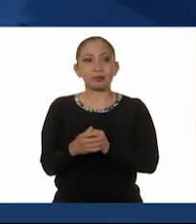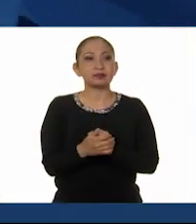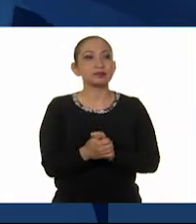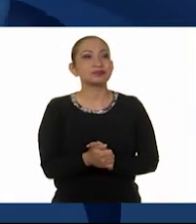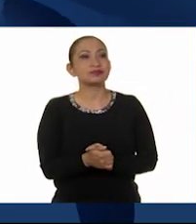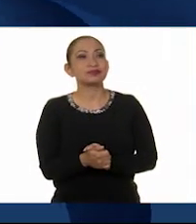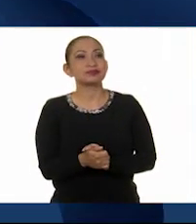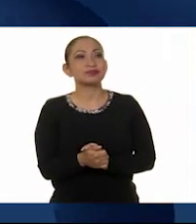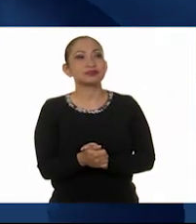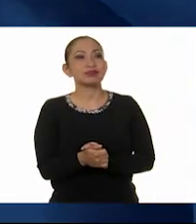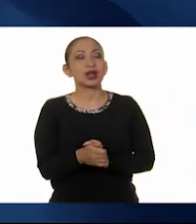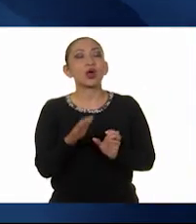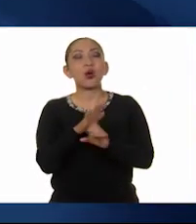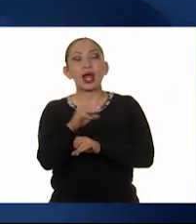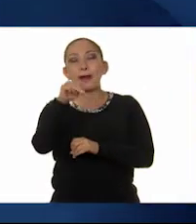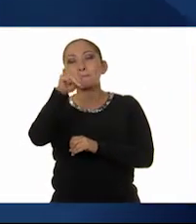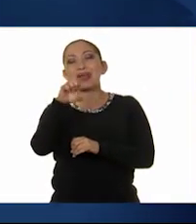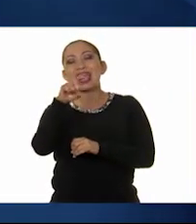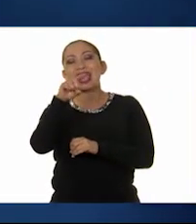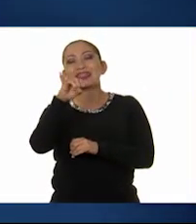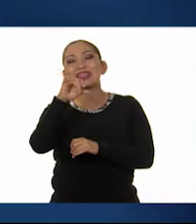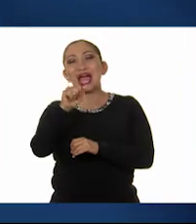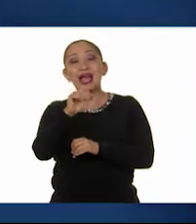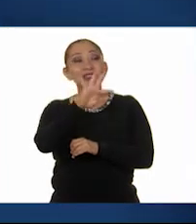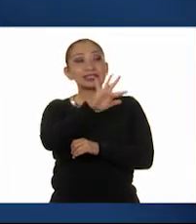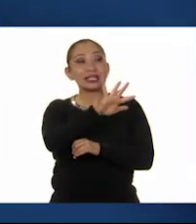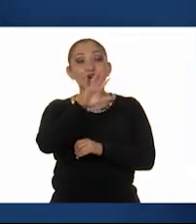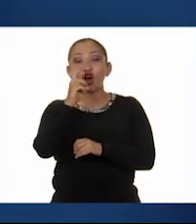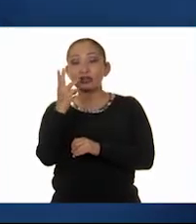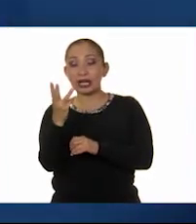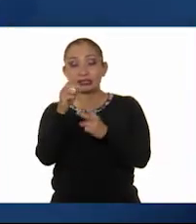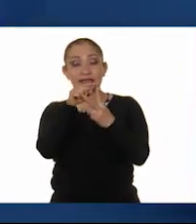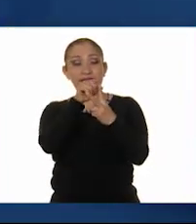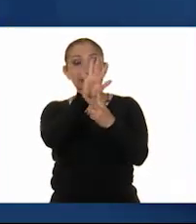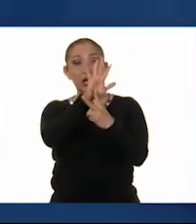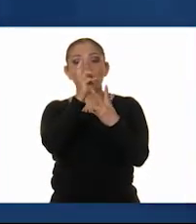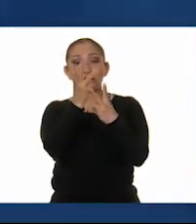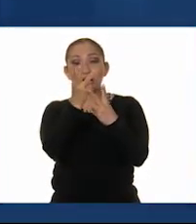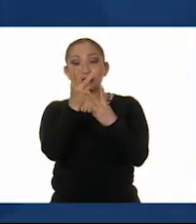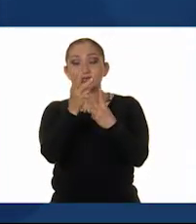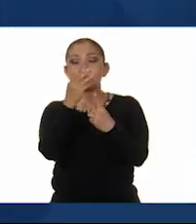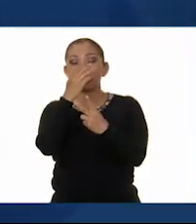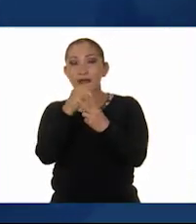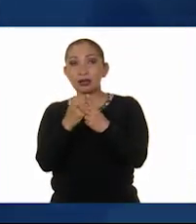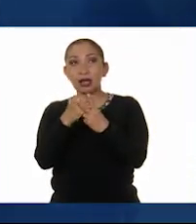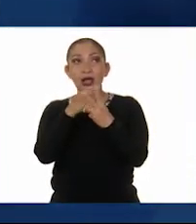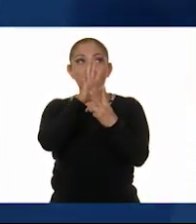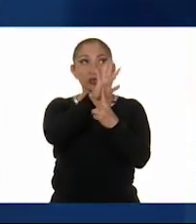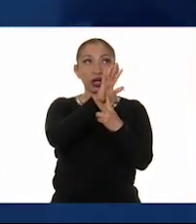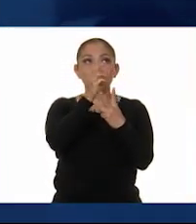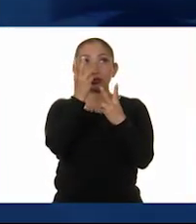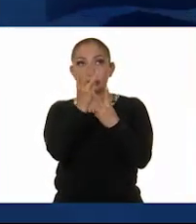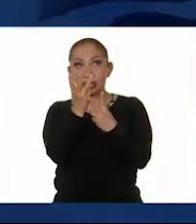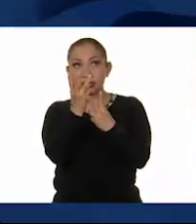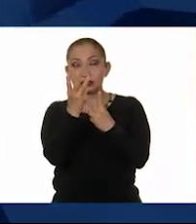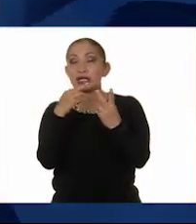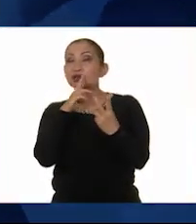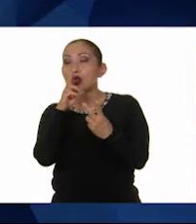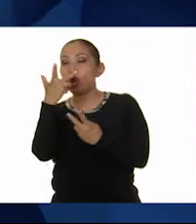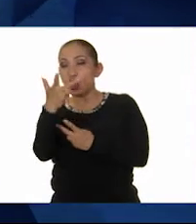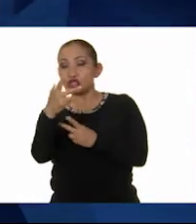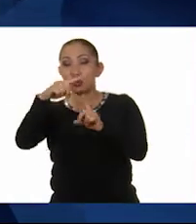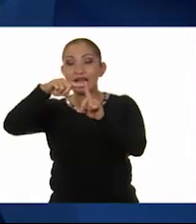Observen. ¿Cuál es la media aritmética de 5 y 3? Yo sé, es 4, porque al sumarlos es 8